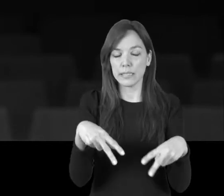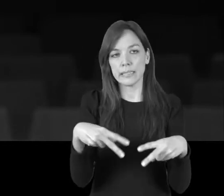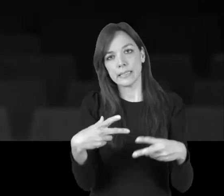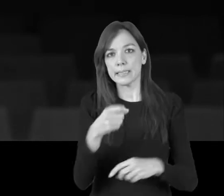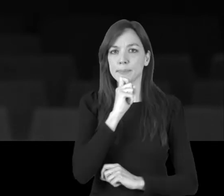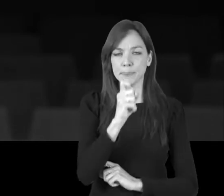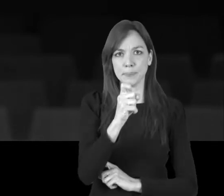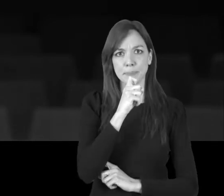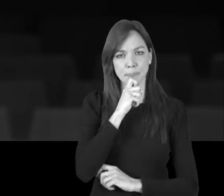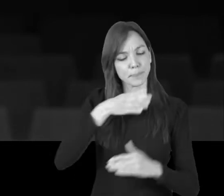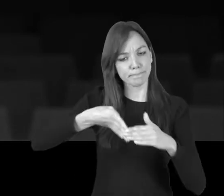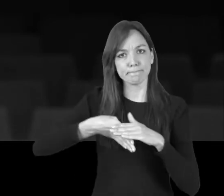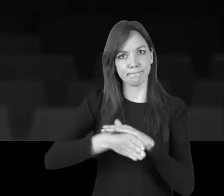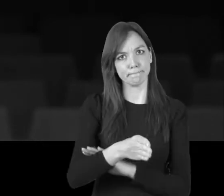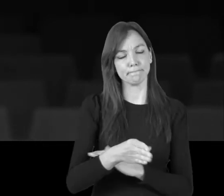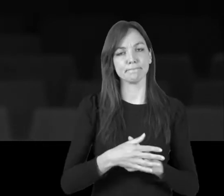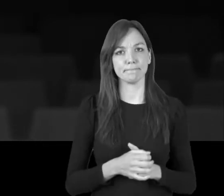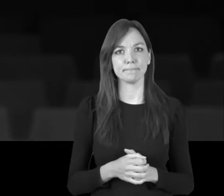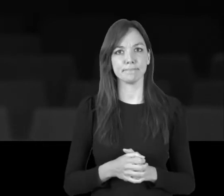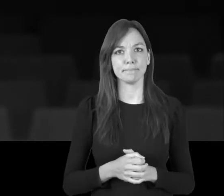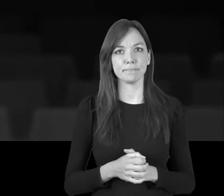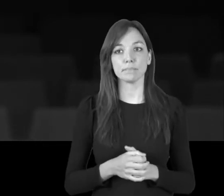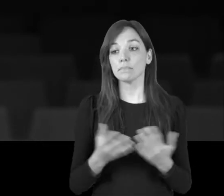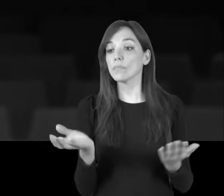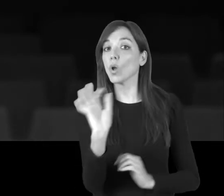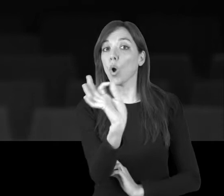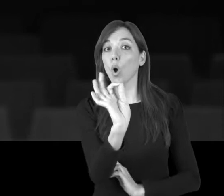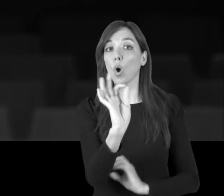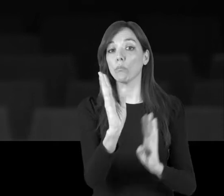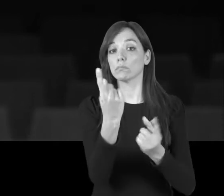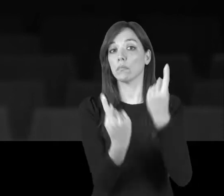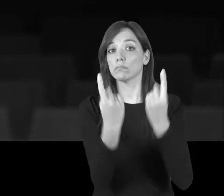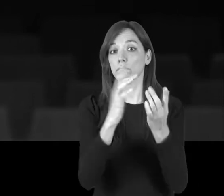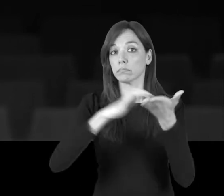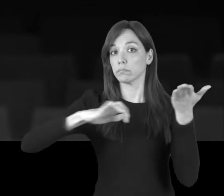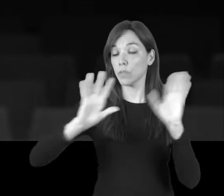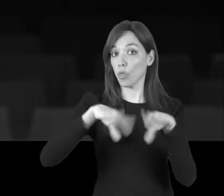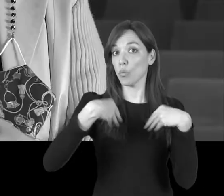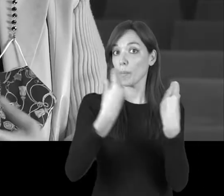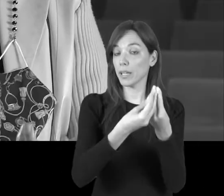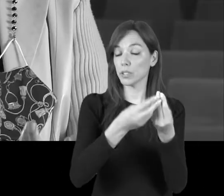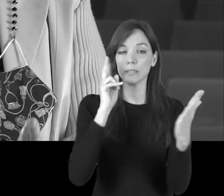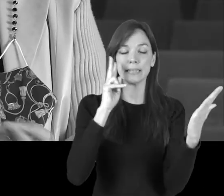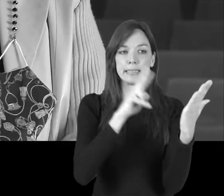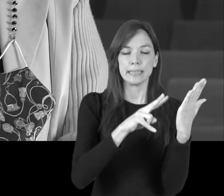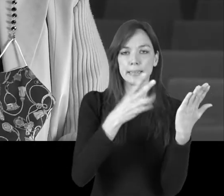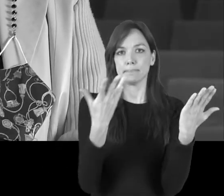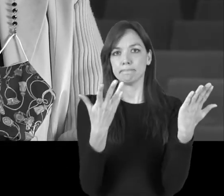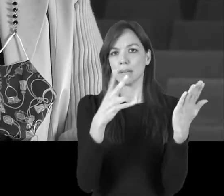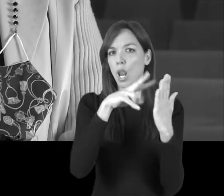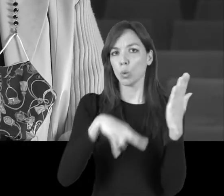pictogramas, entonces es difícil de acceder al edificio, ¿no? Documentos